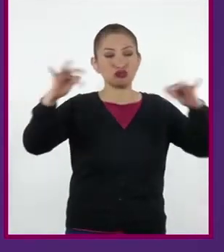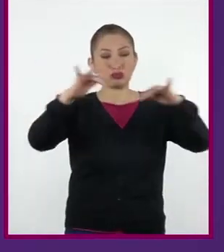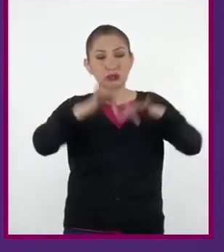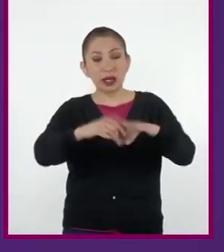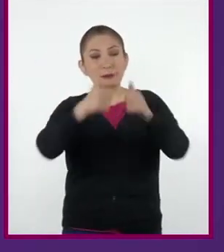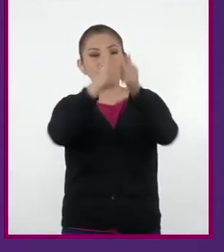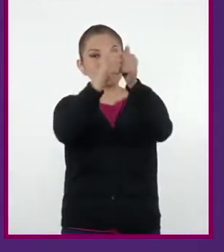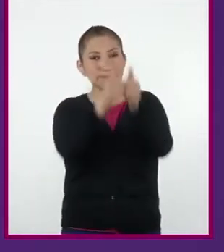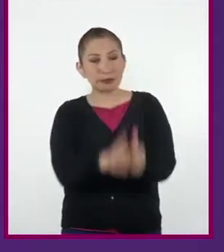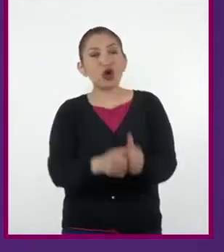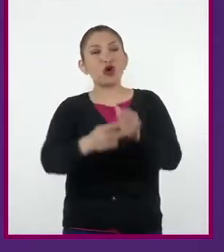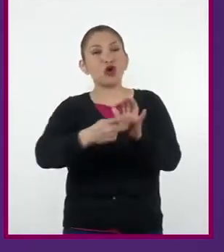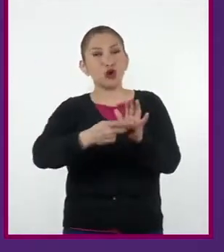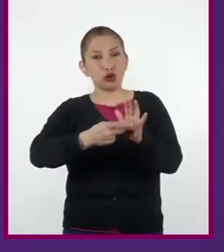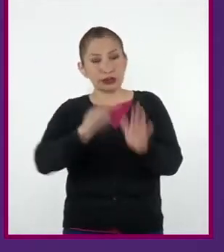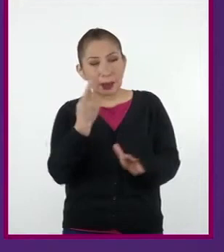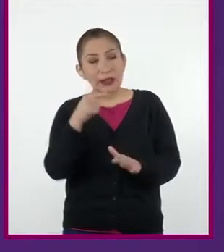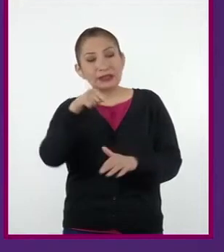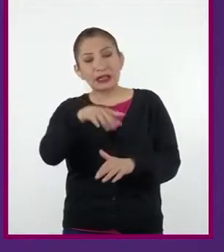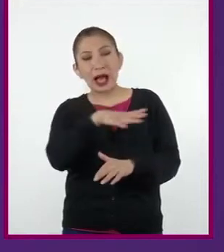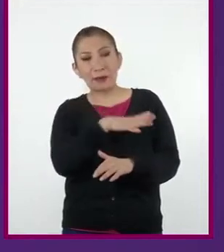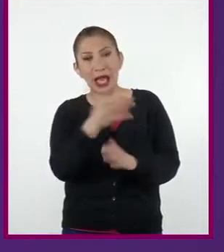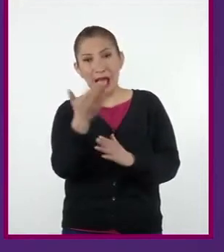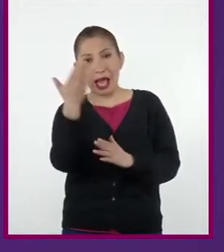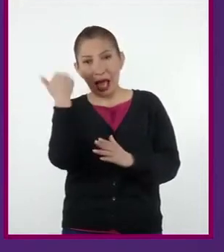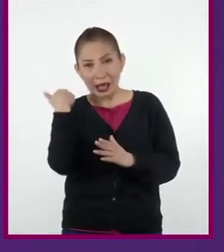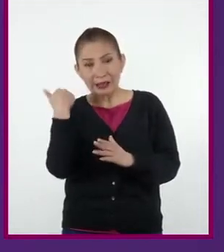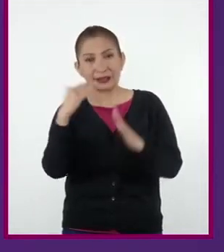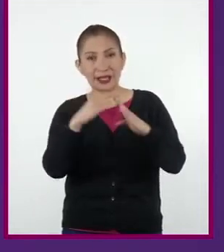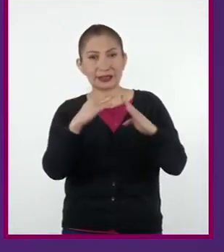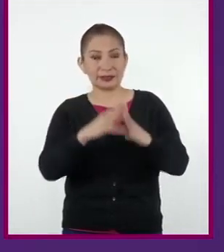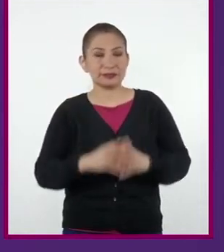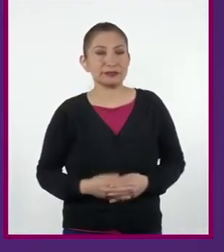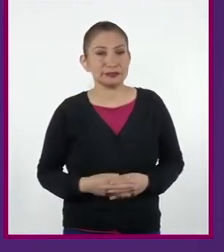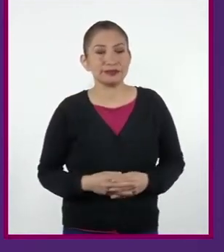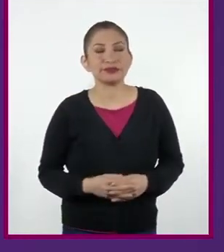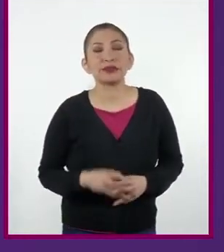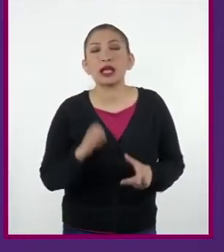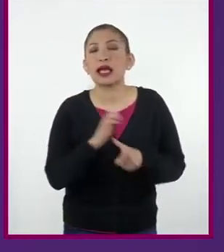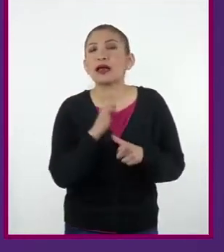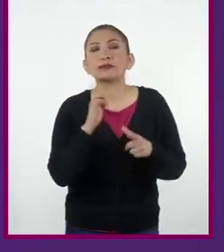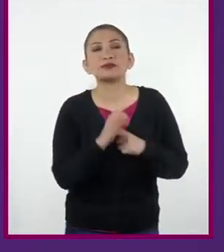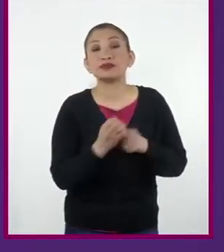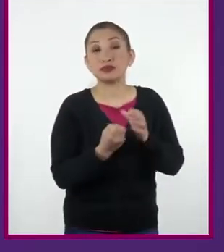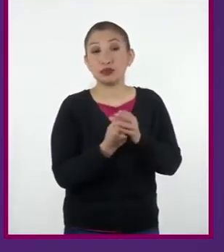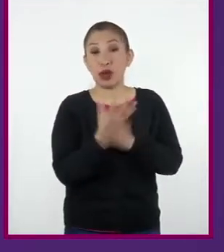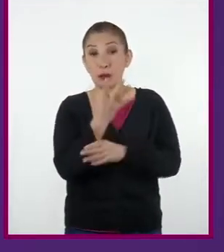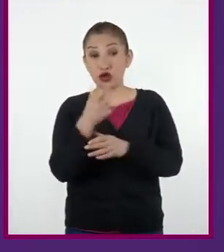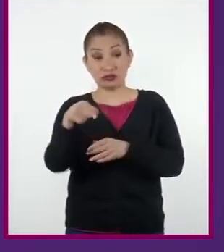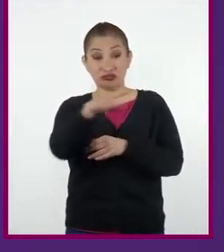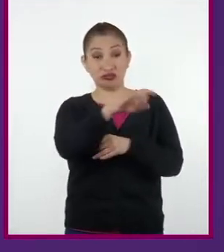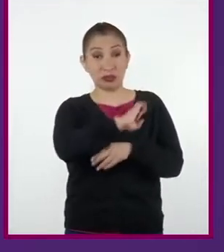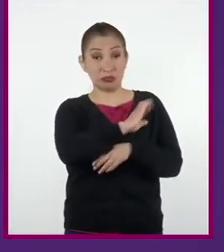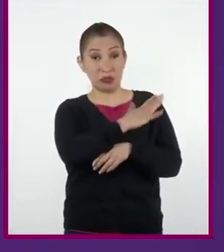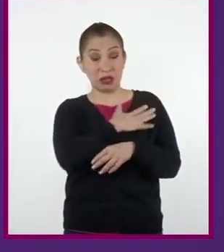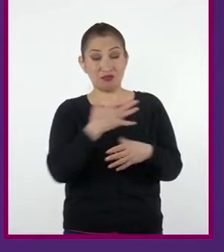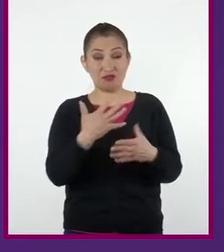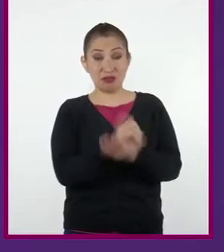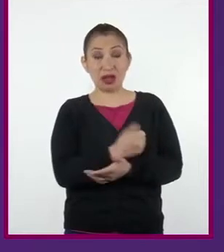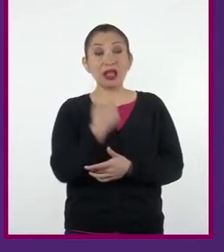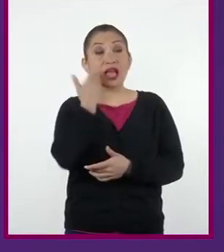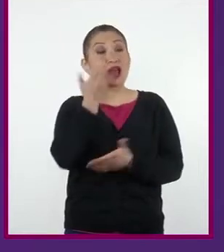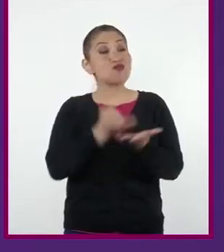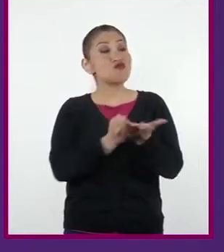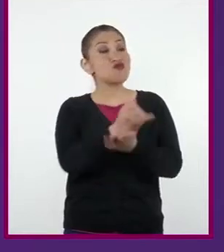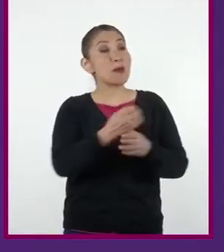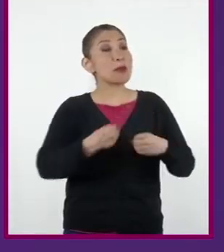nos establecimos de nuevo donde habían estado nuestras casas. Entonces los nuevos triunfadores decidieron que